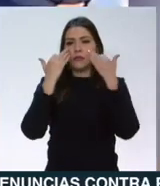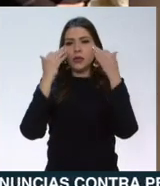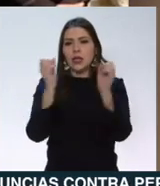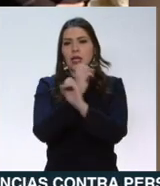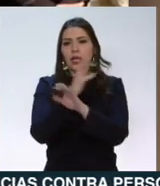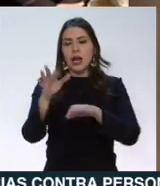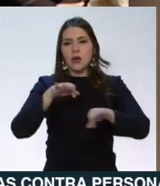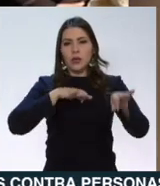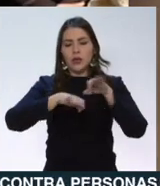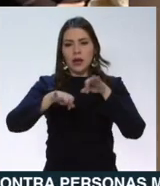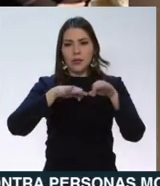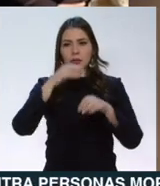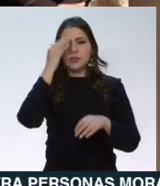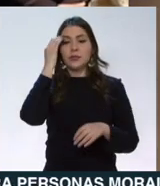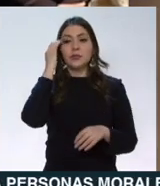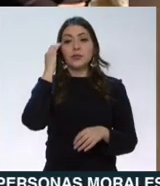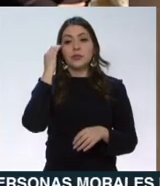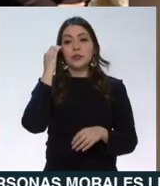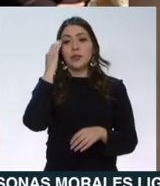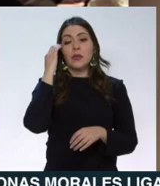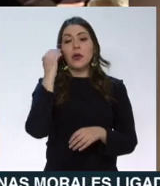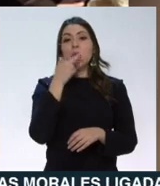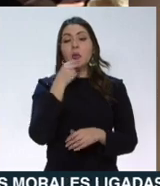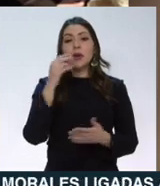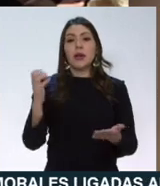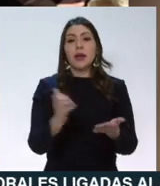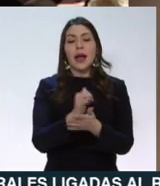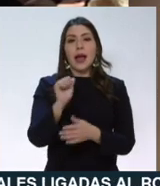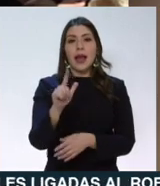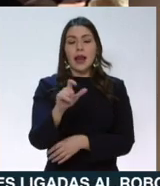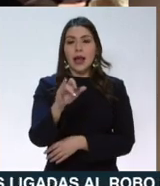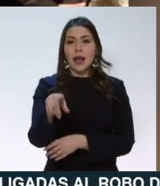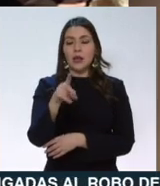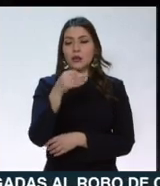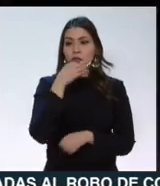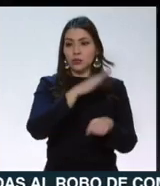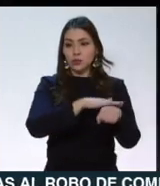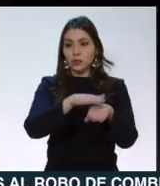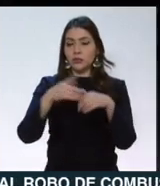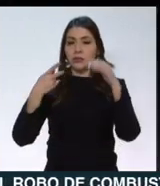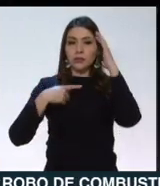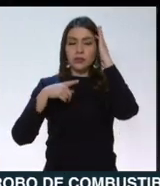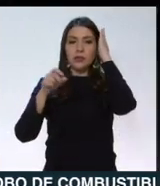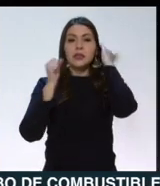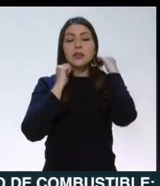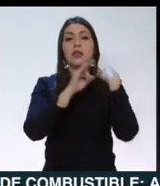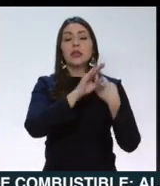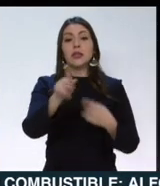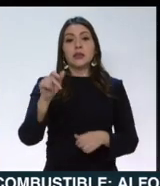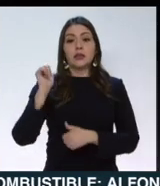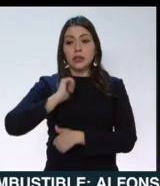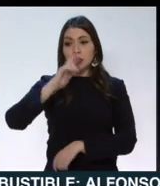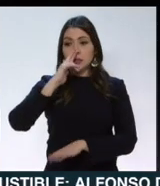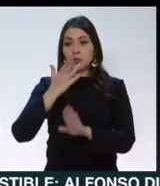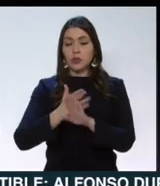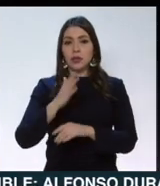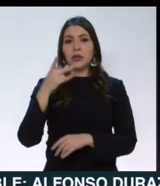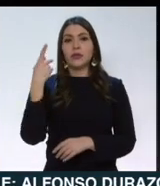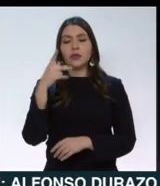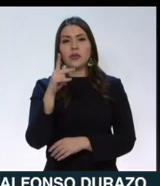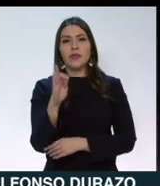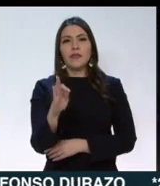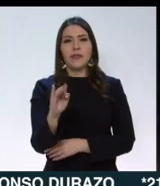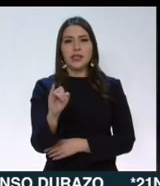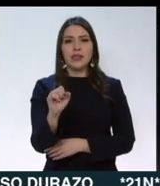con autonomía. El ganador, Alejandro Gertz Manero, advirtió a los senadores que, de ser el titular de la Fiscalía, buscará que el sistema